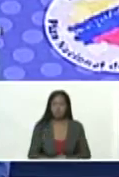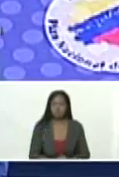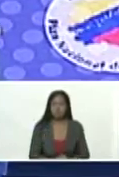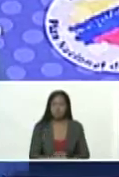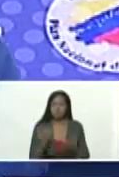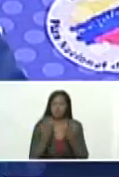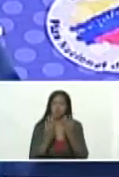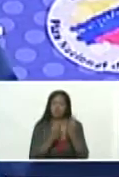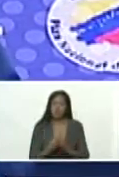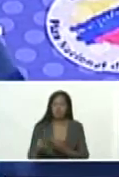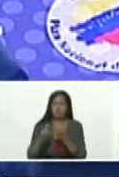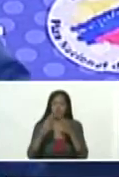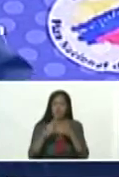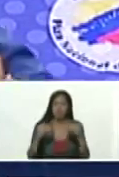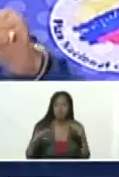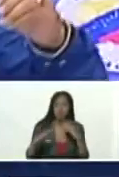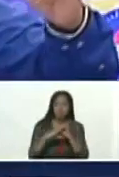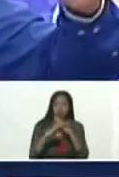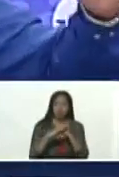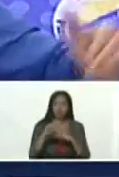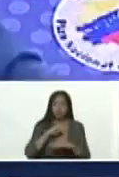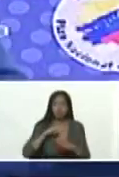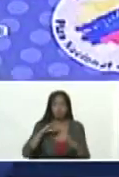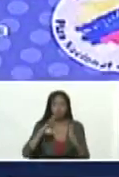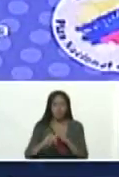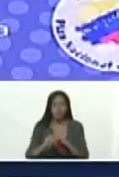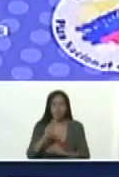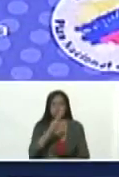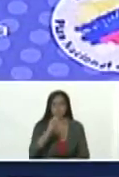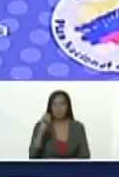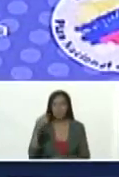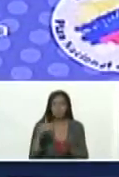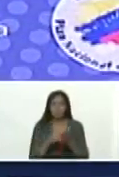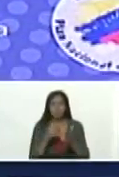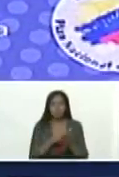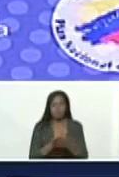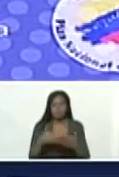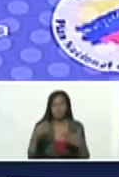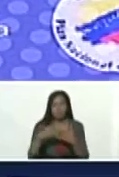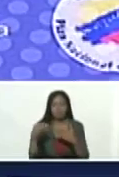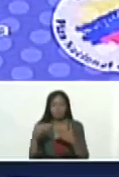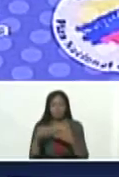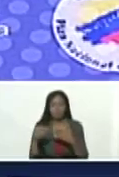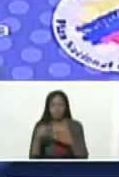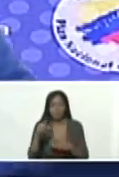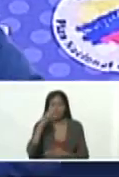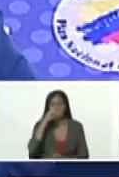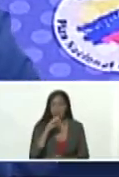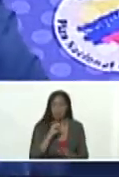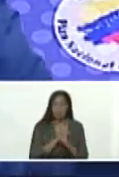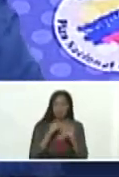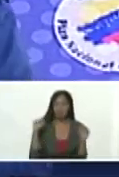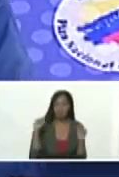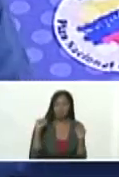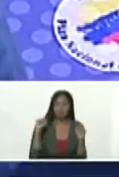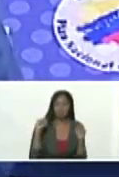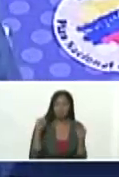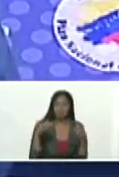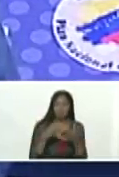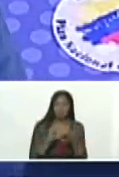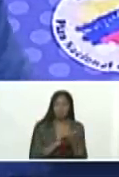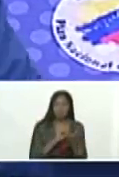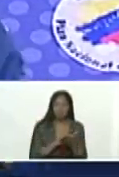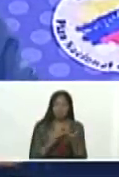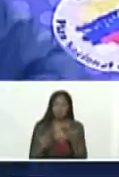guerra económica y todo el bloqueo y nos han robado 30.000 millones de dólares, este año va a ser imposible la colección